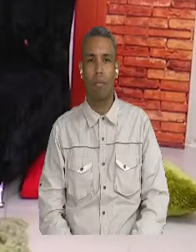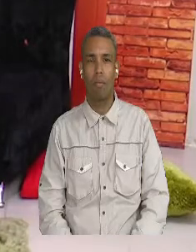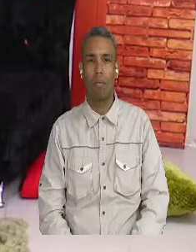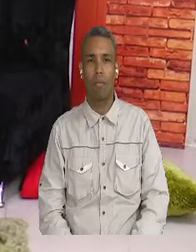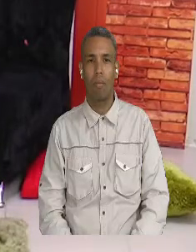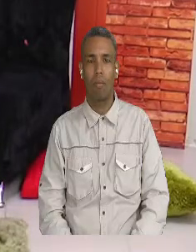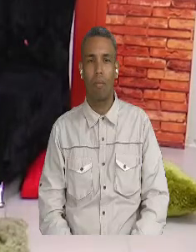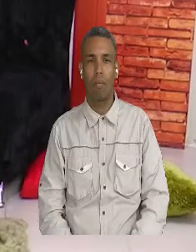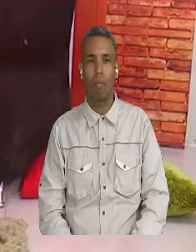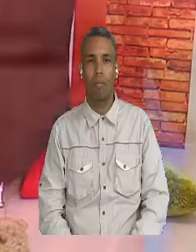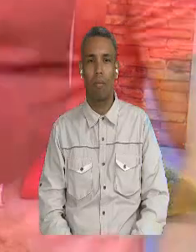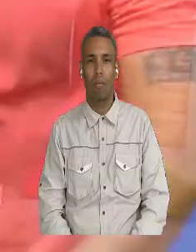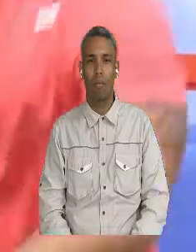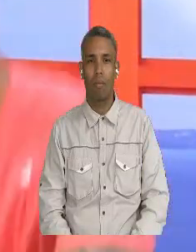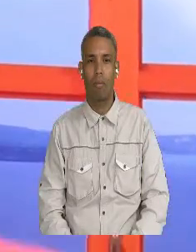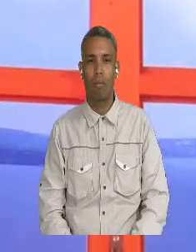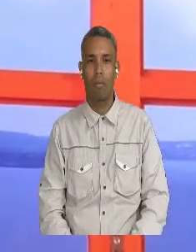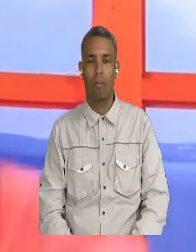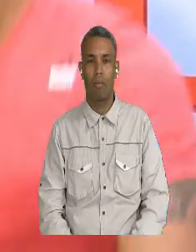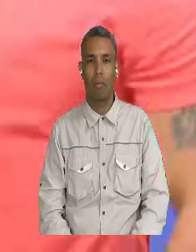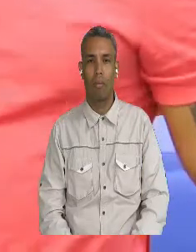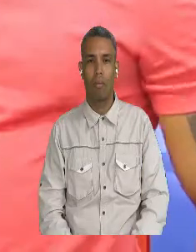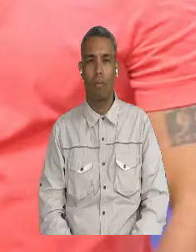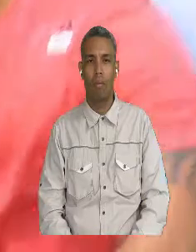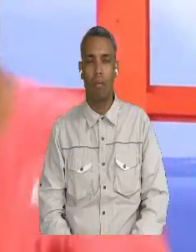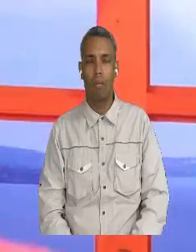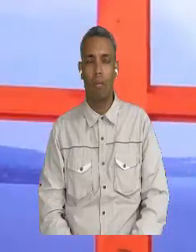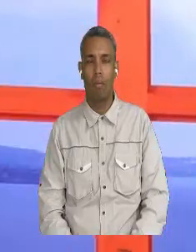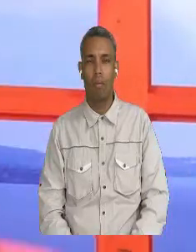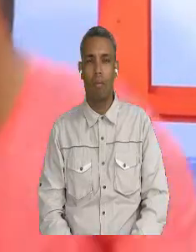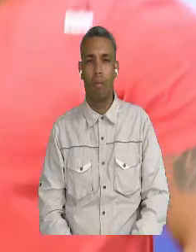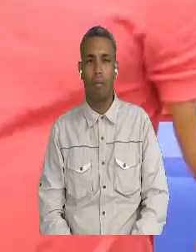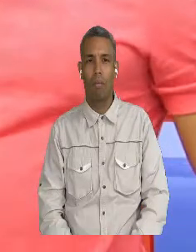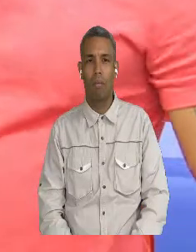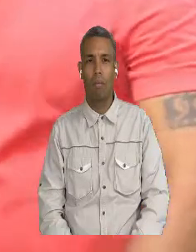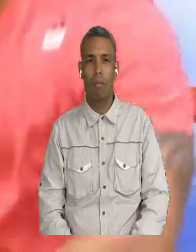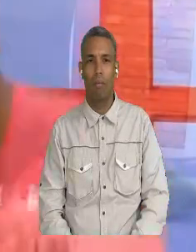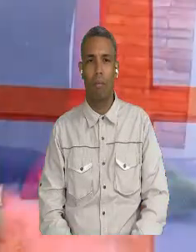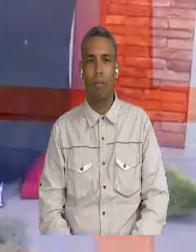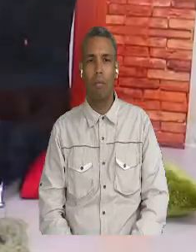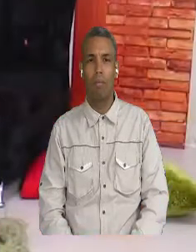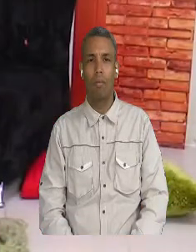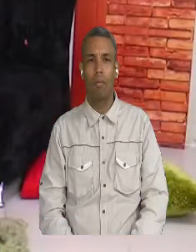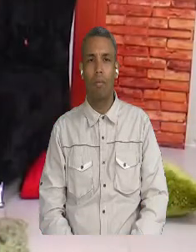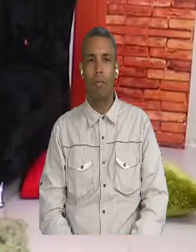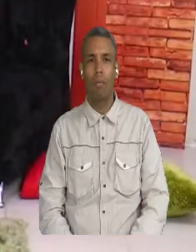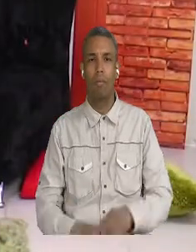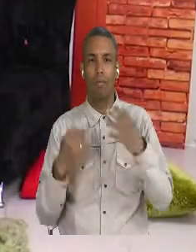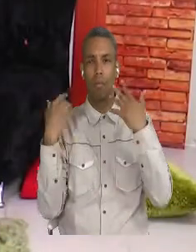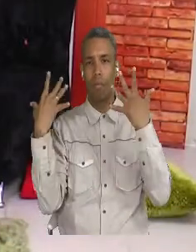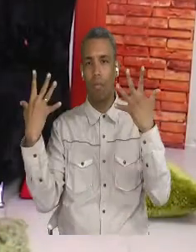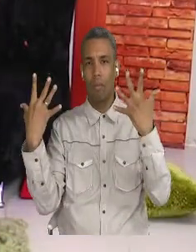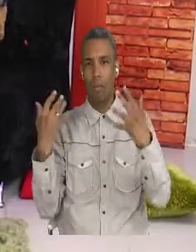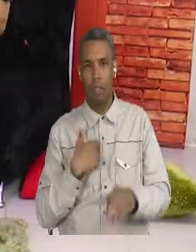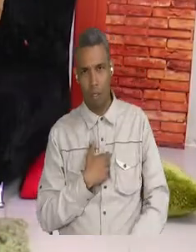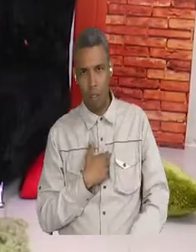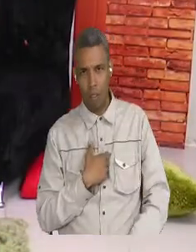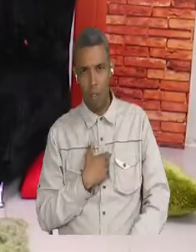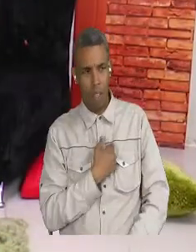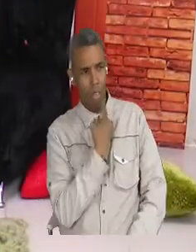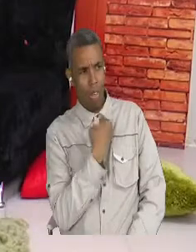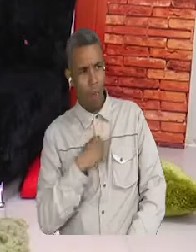6, 7, 8, 9. Dijiste 7. Y 10, muy bien.